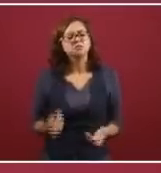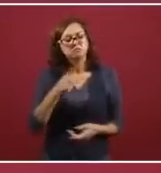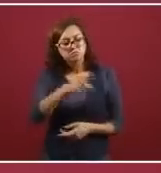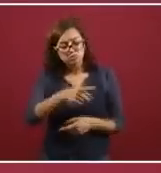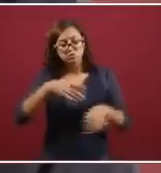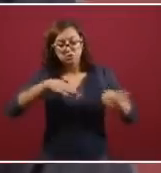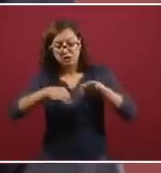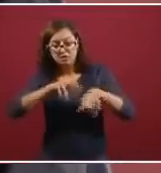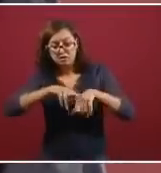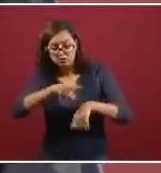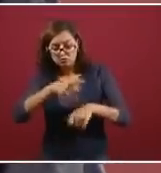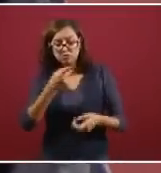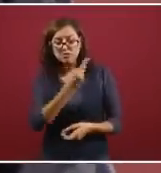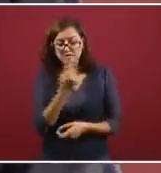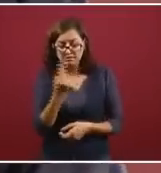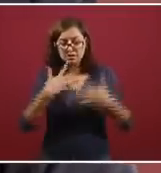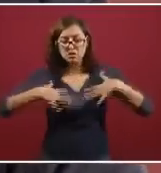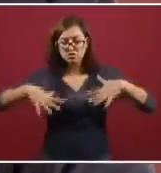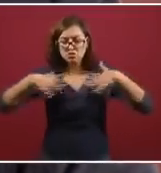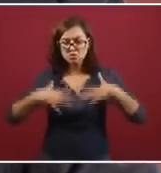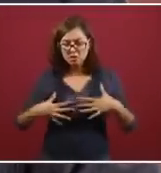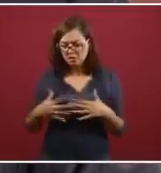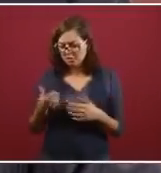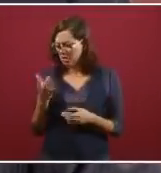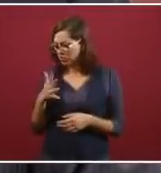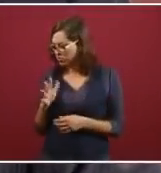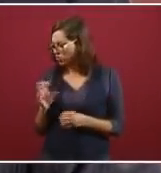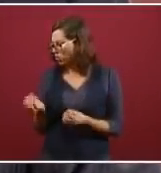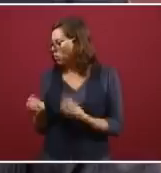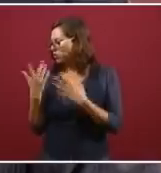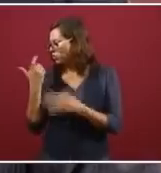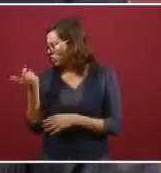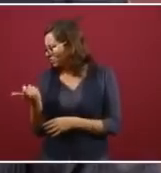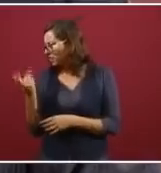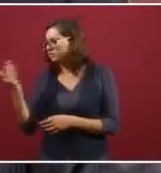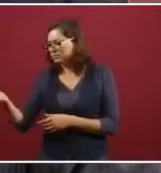estimado? Se le entrega.